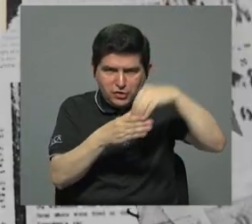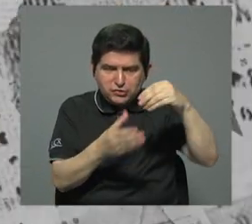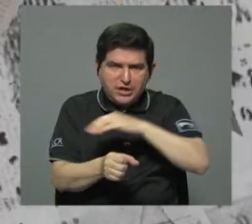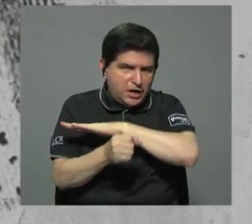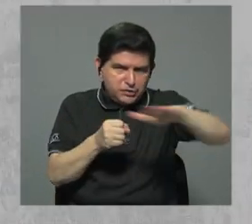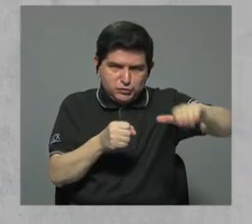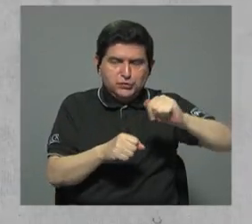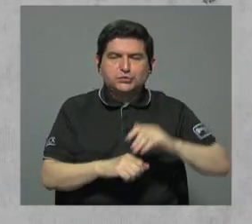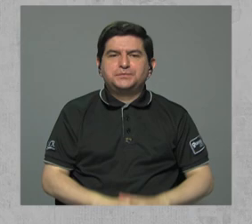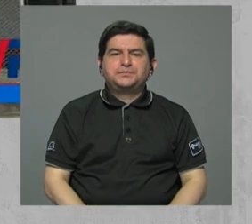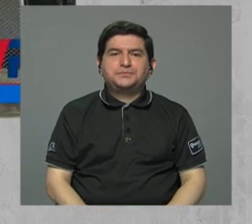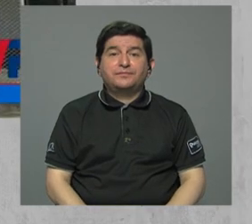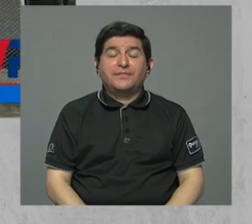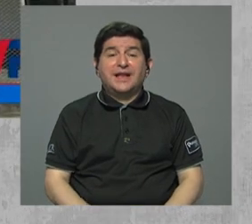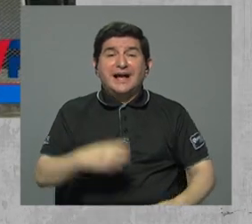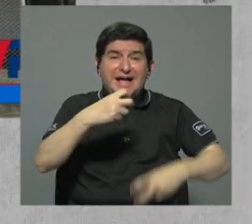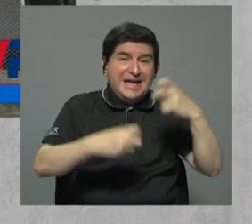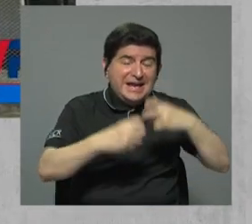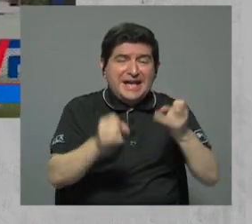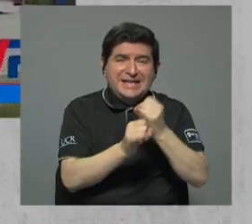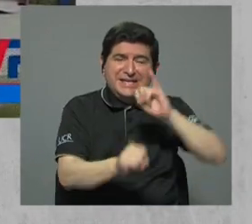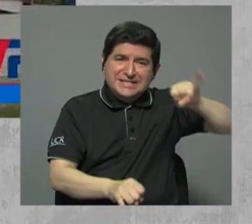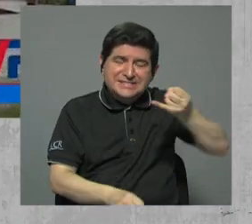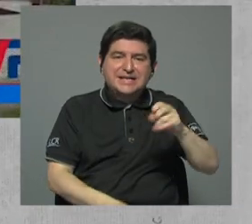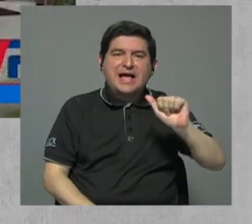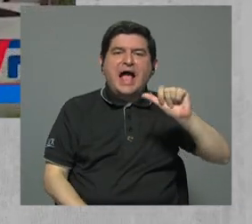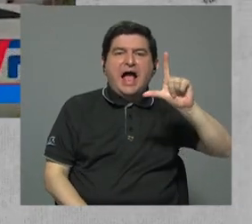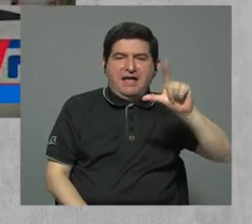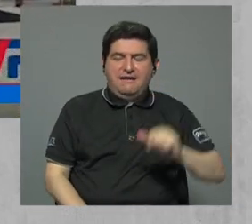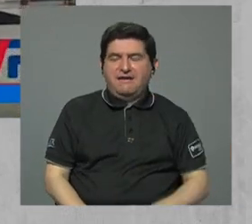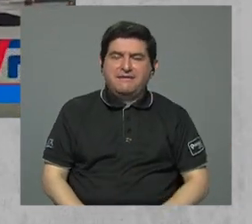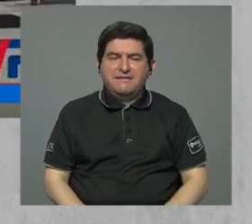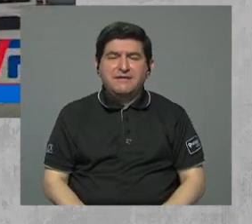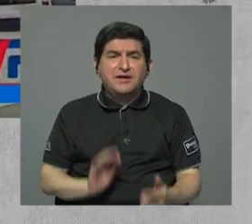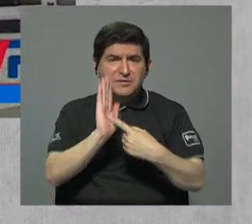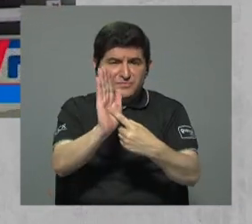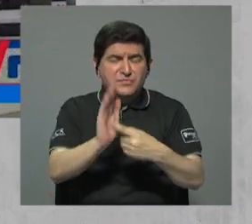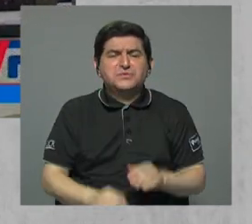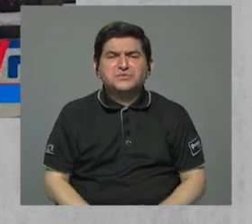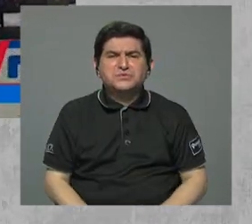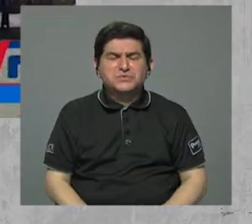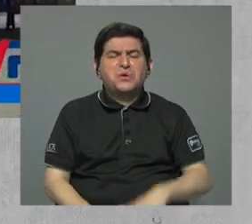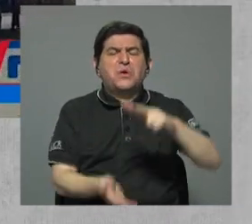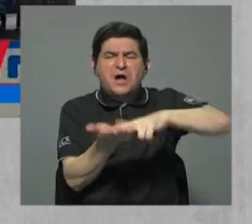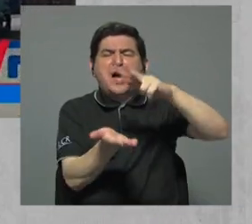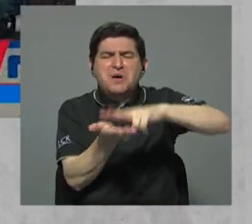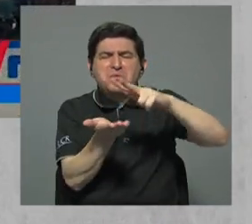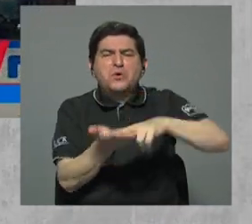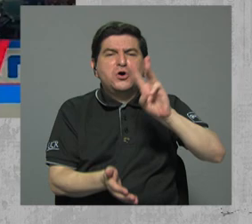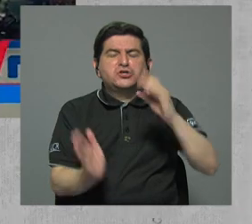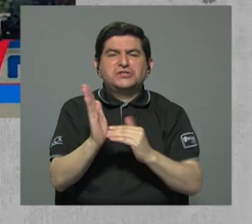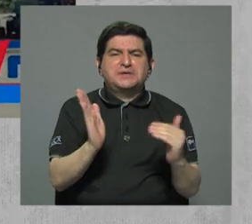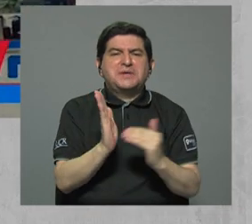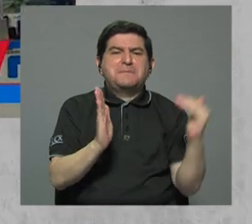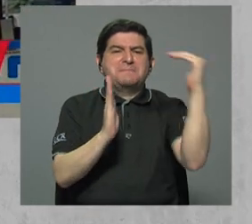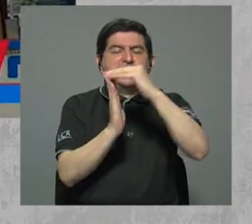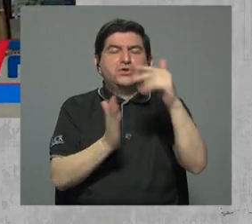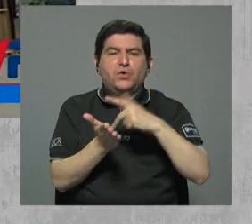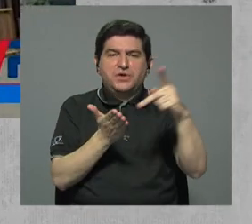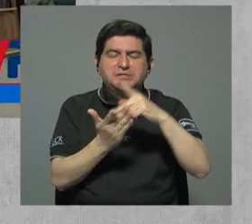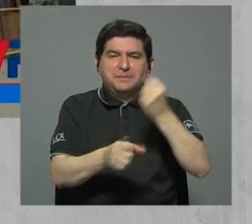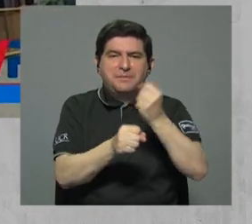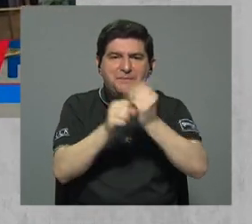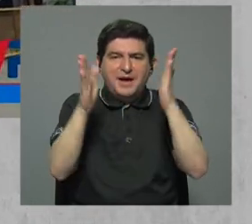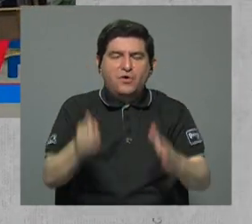brutos. Ante la crisis de Habdeba, la Asamblea Legislativa aprobó que Hacienda le preste 6 mil millones para pagar salarios y